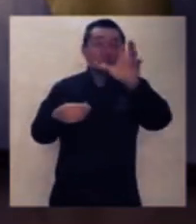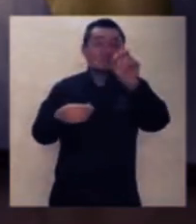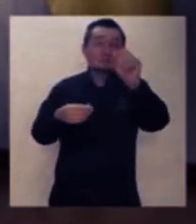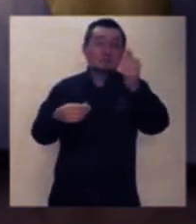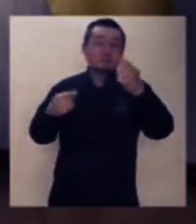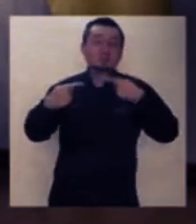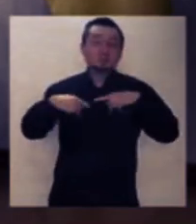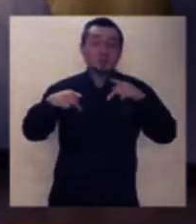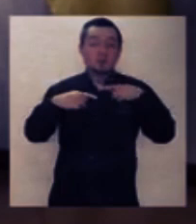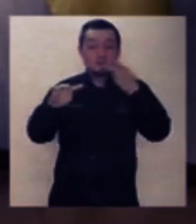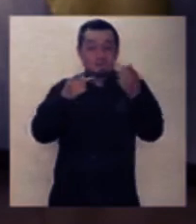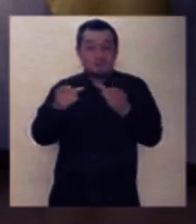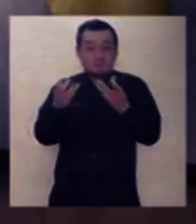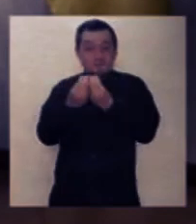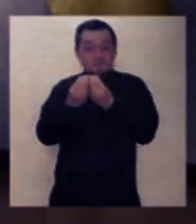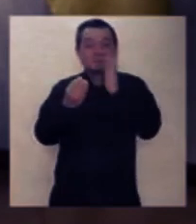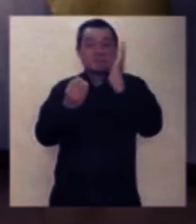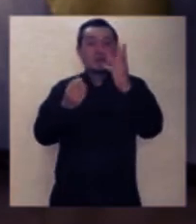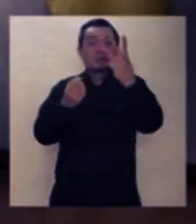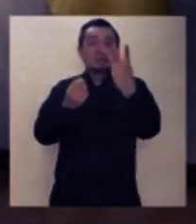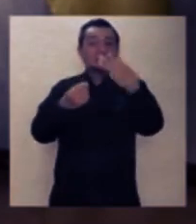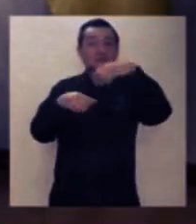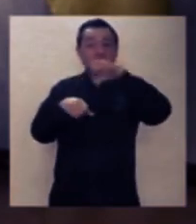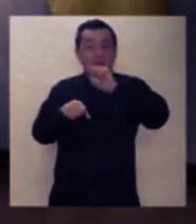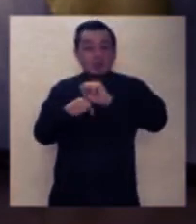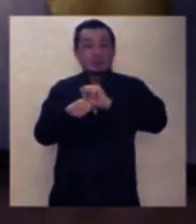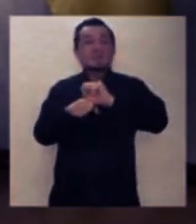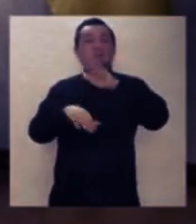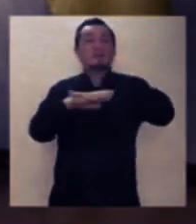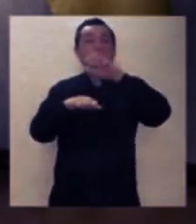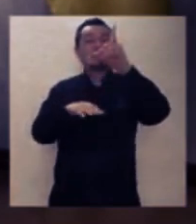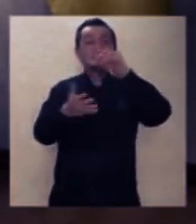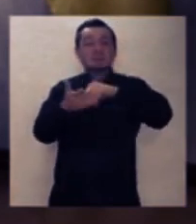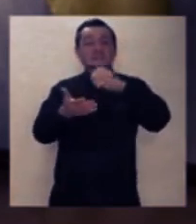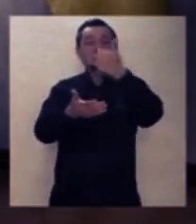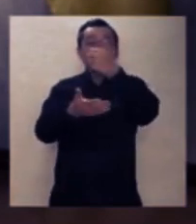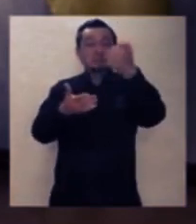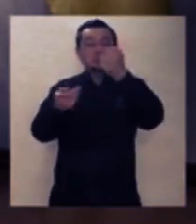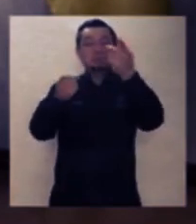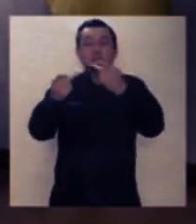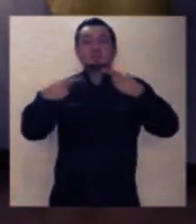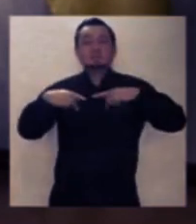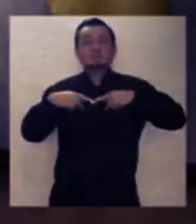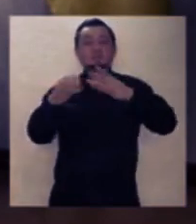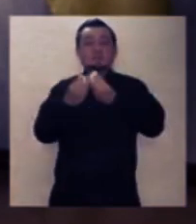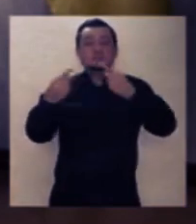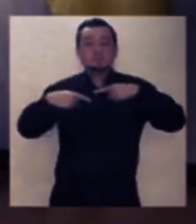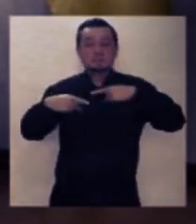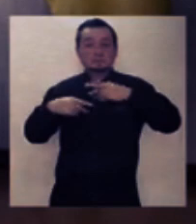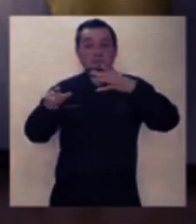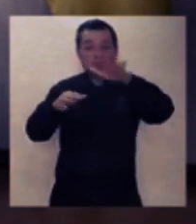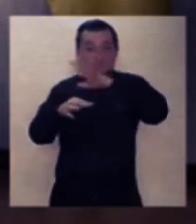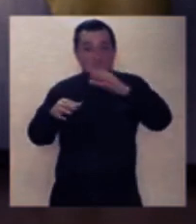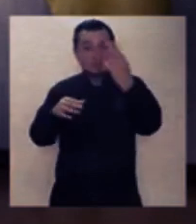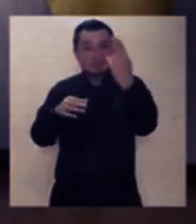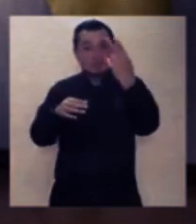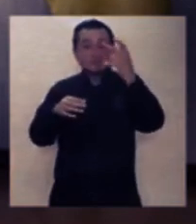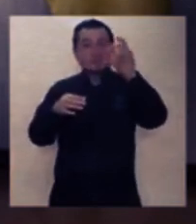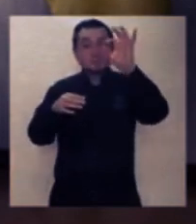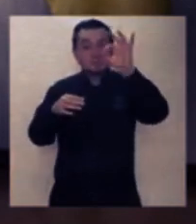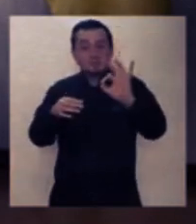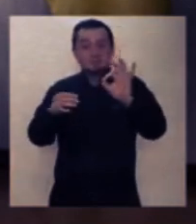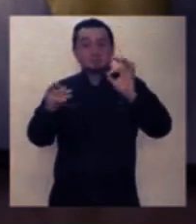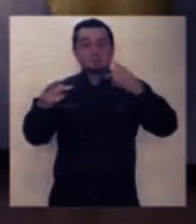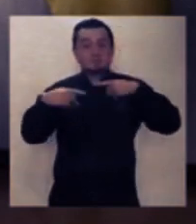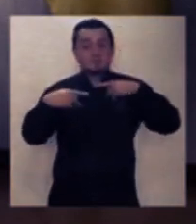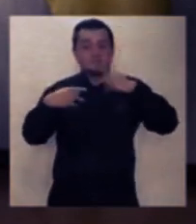es de 536 personas. Llevamos 3 semanas con más de 1,600 casos activos. El